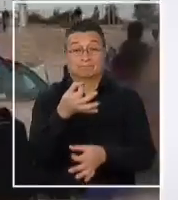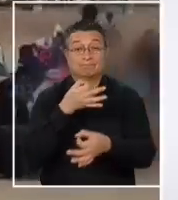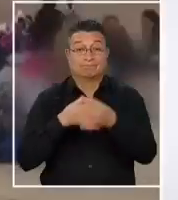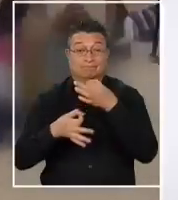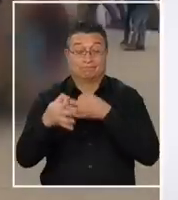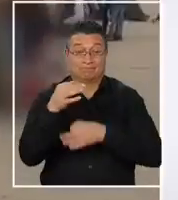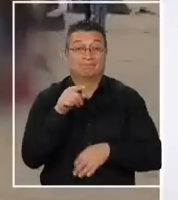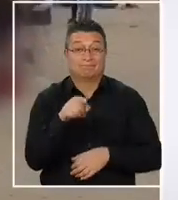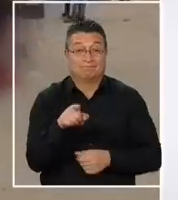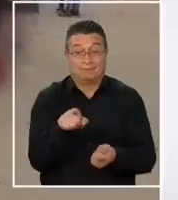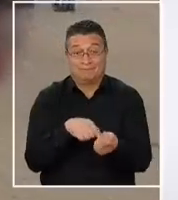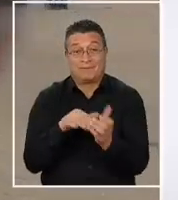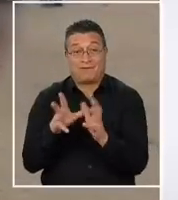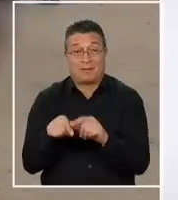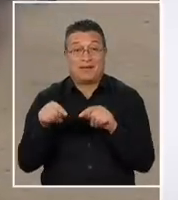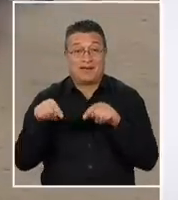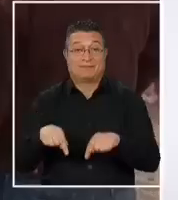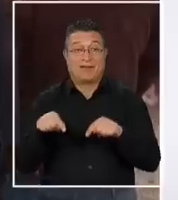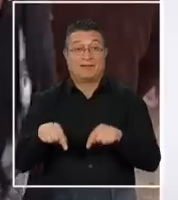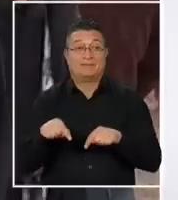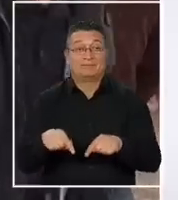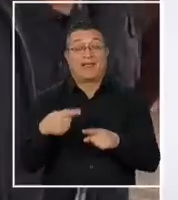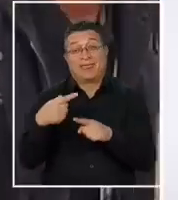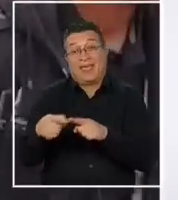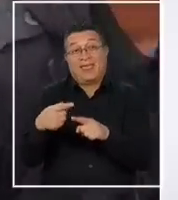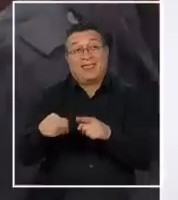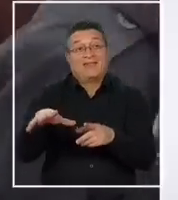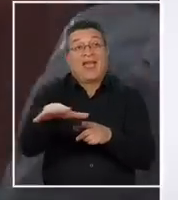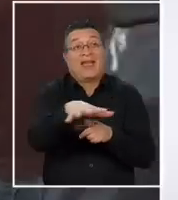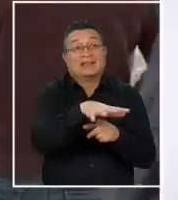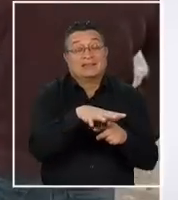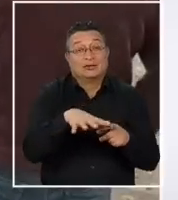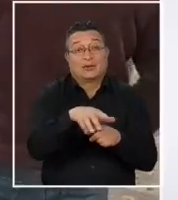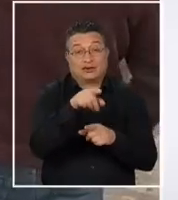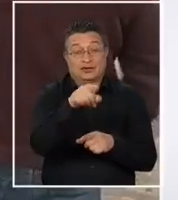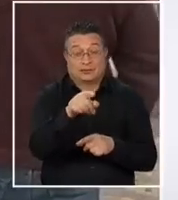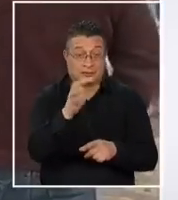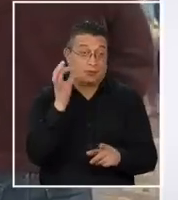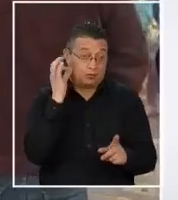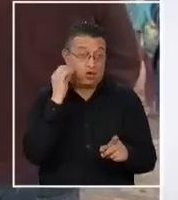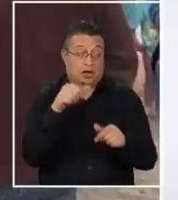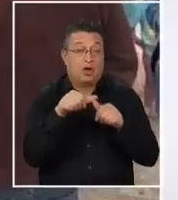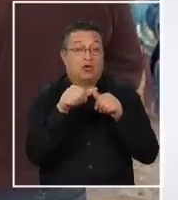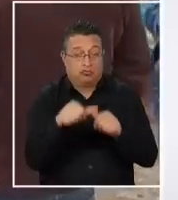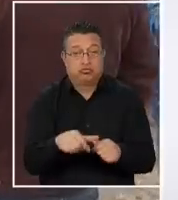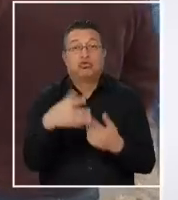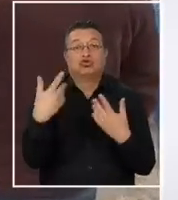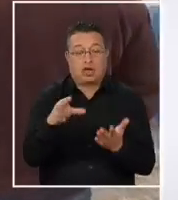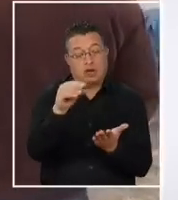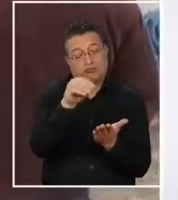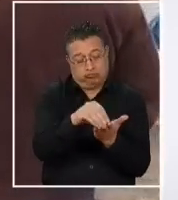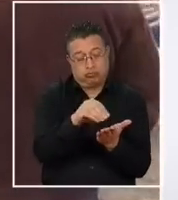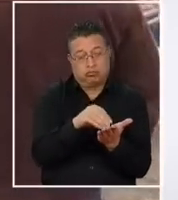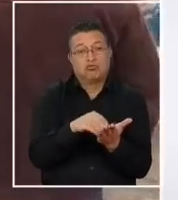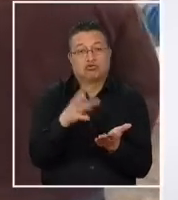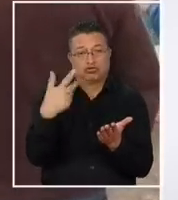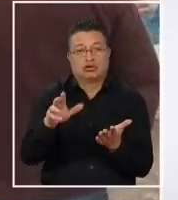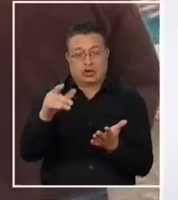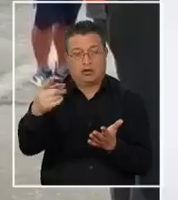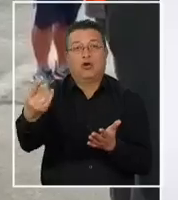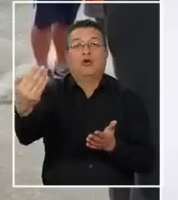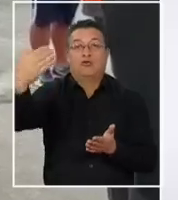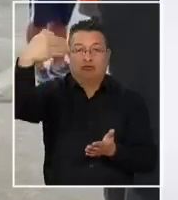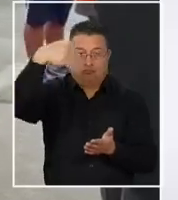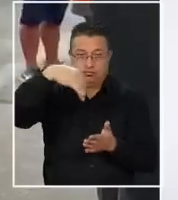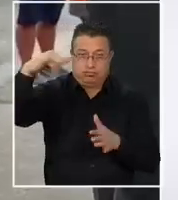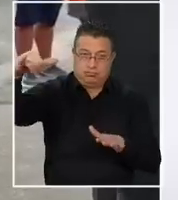las familias que están acá, ¿no? Viviendo distintas situaciones. Belkis ha formado parte de este empadronamiento, este catastro. Eventualmente va a